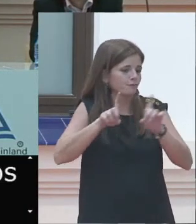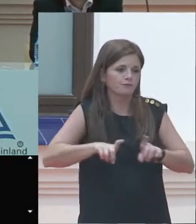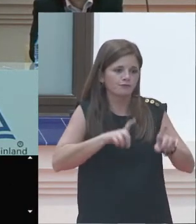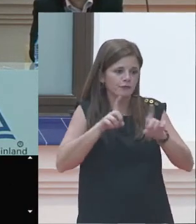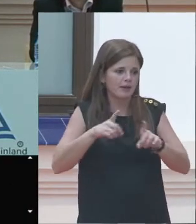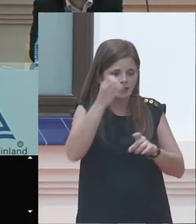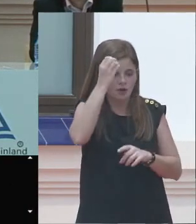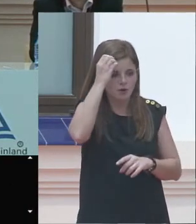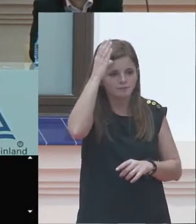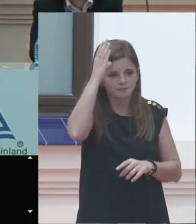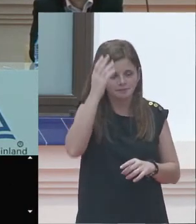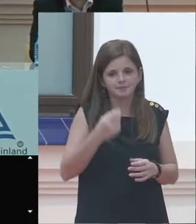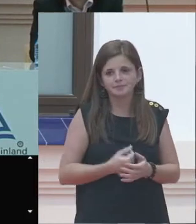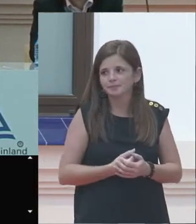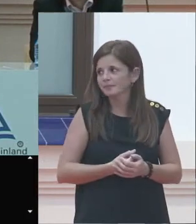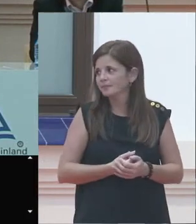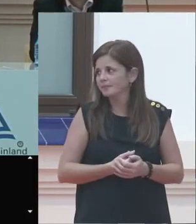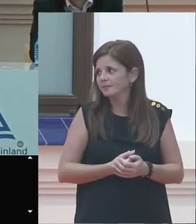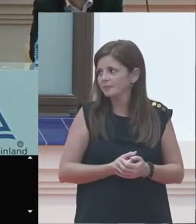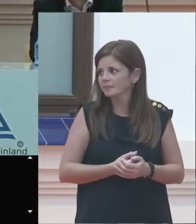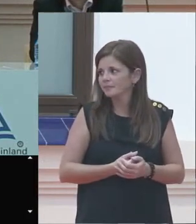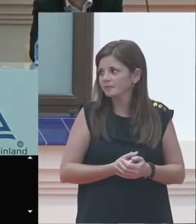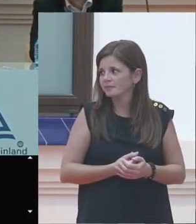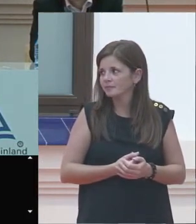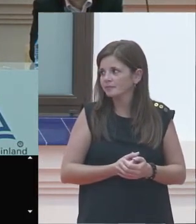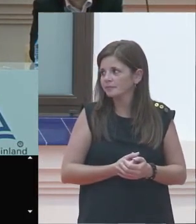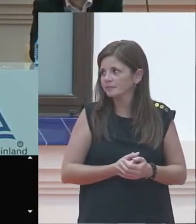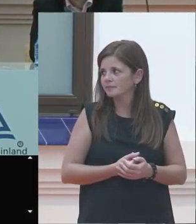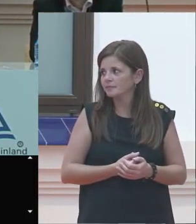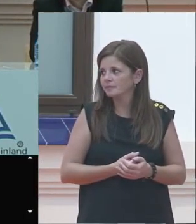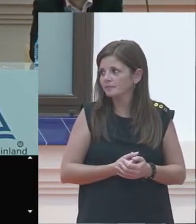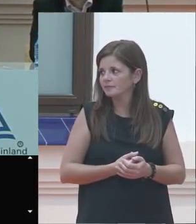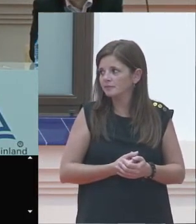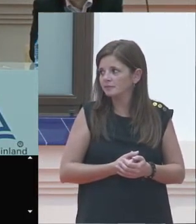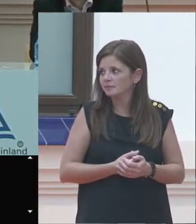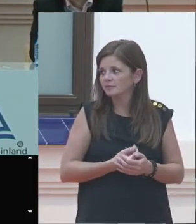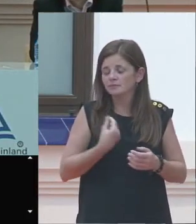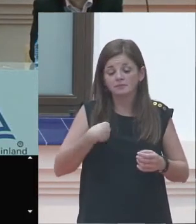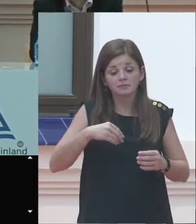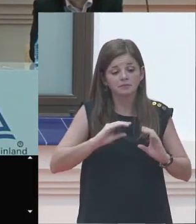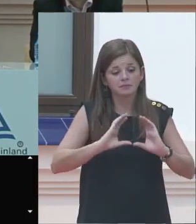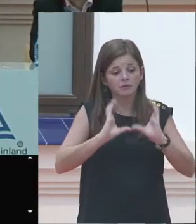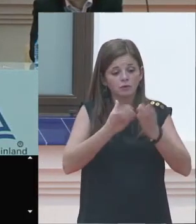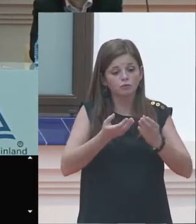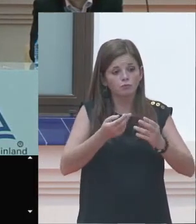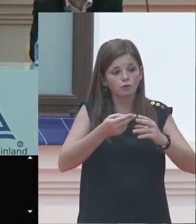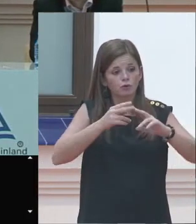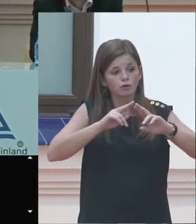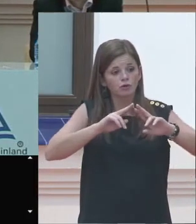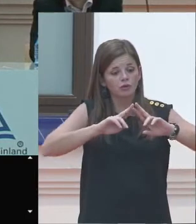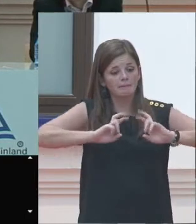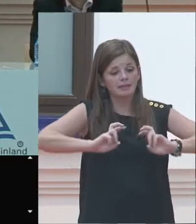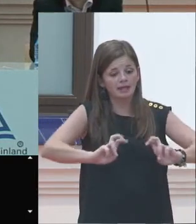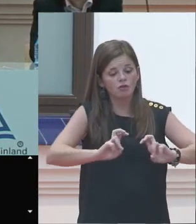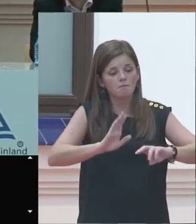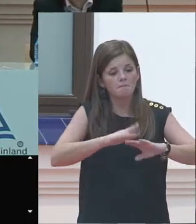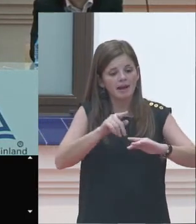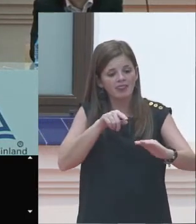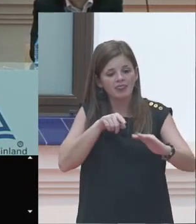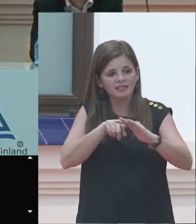y Tecnologías Educativas, agrupa un conjunto de investigadores interesados principalmente en el desarrollo y la aplicación de sistemas